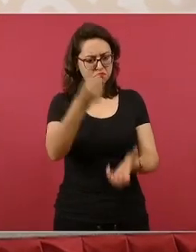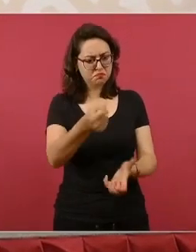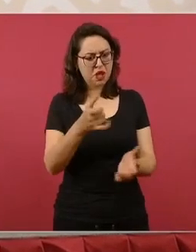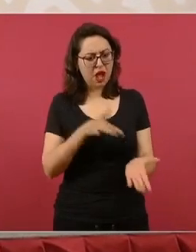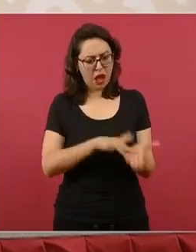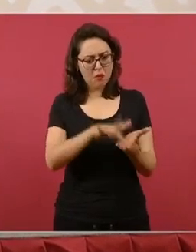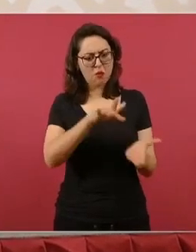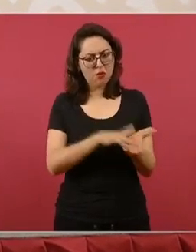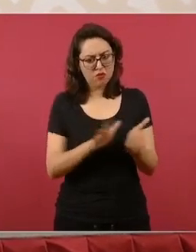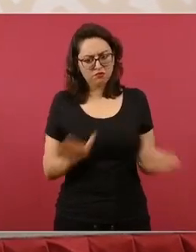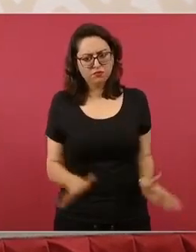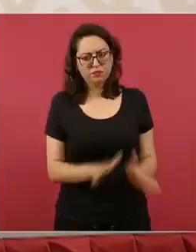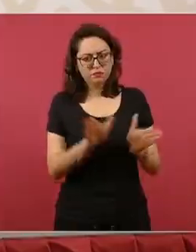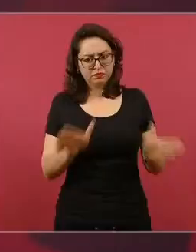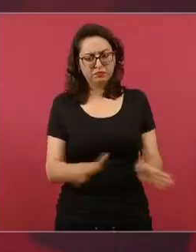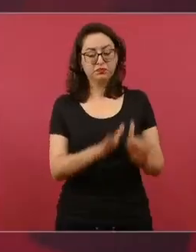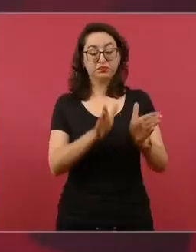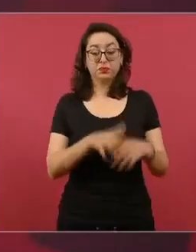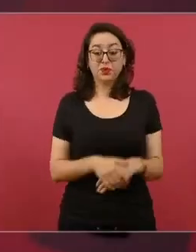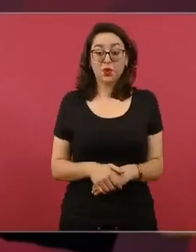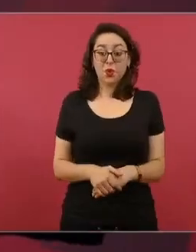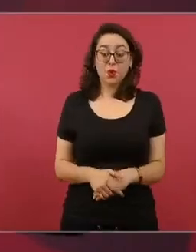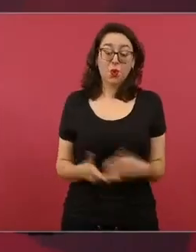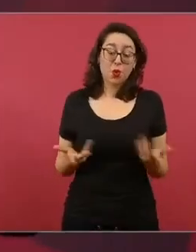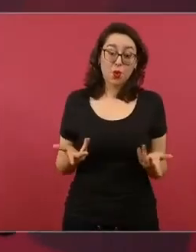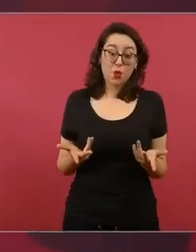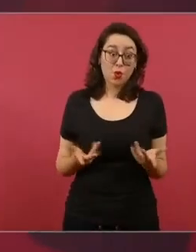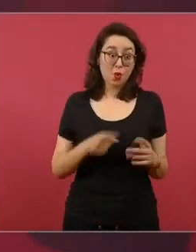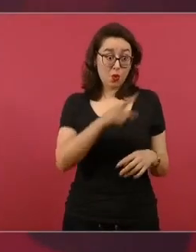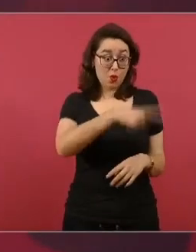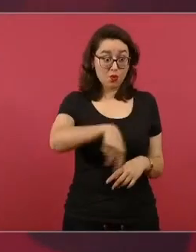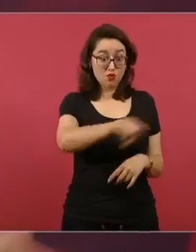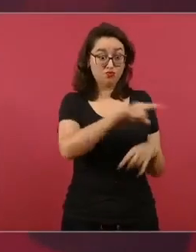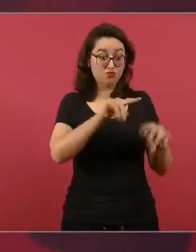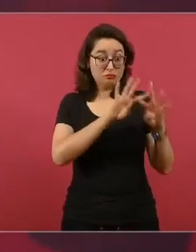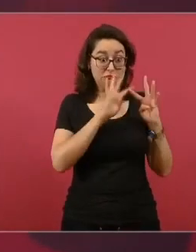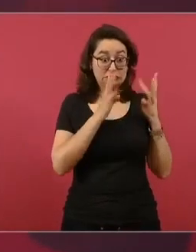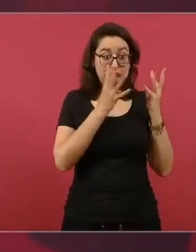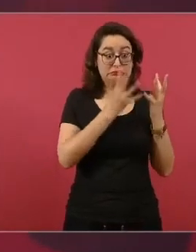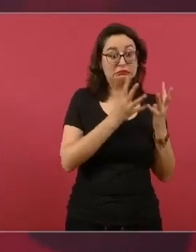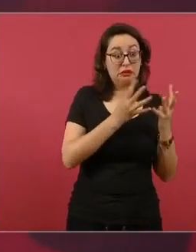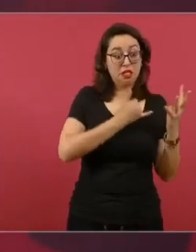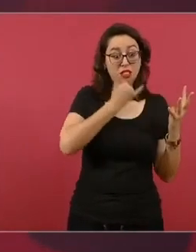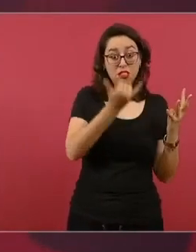inversionistas, y ojalá, y los que quebraron la empresa,